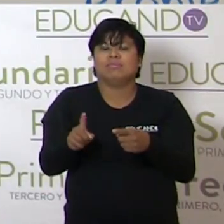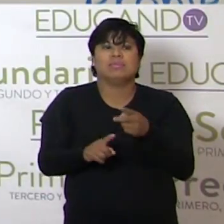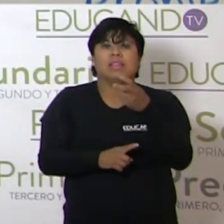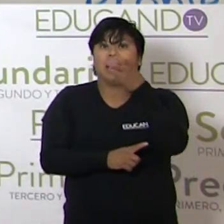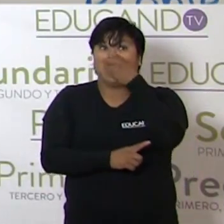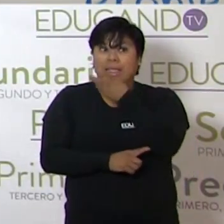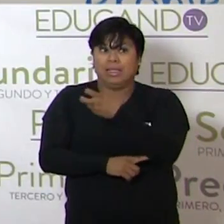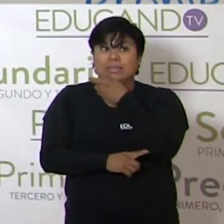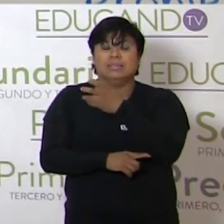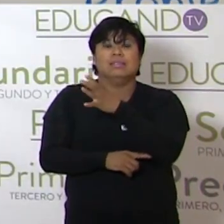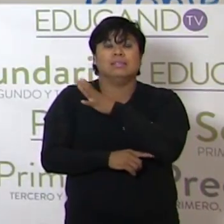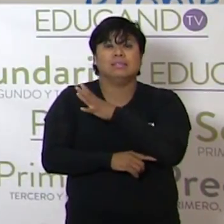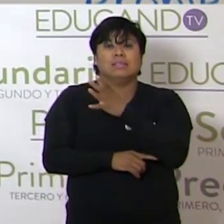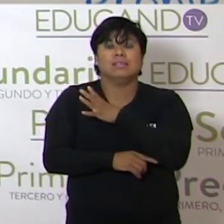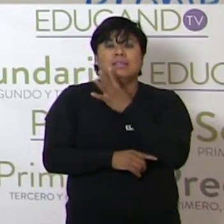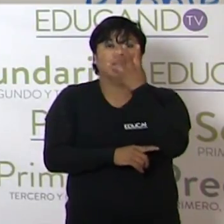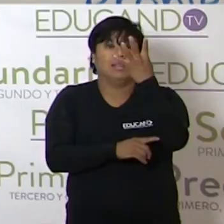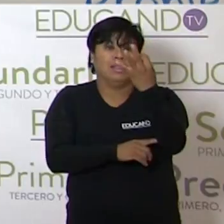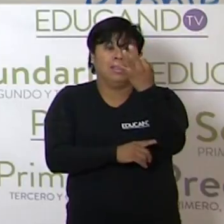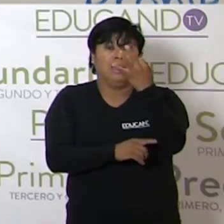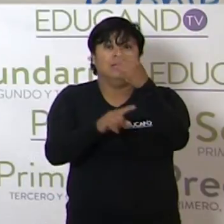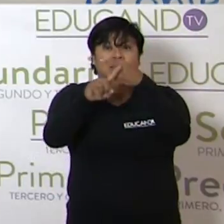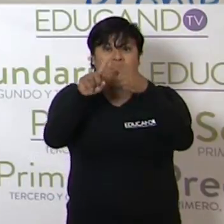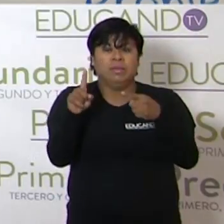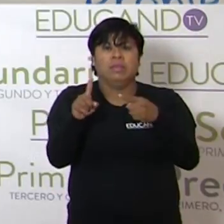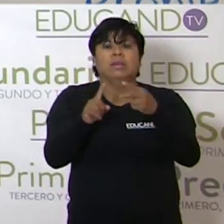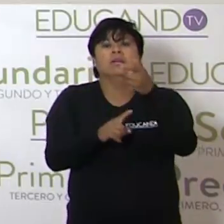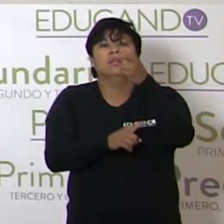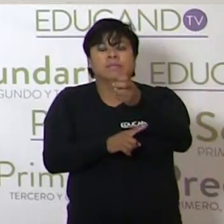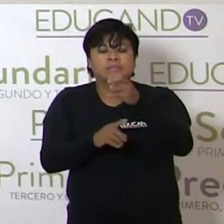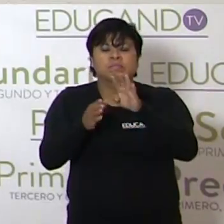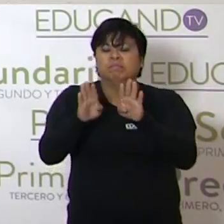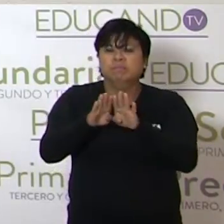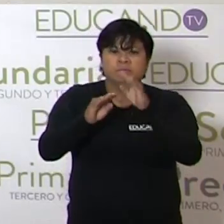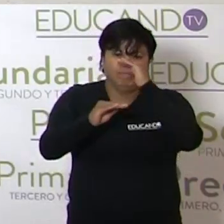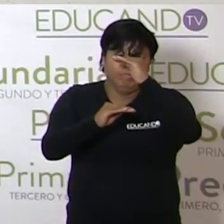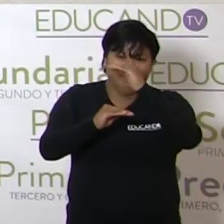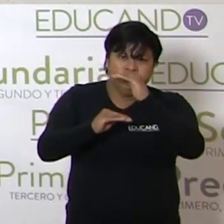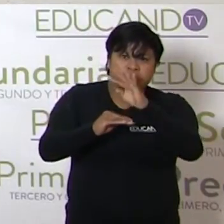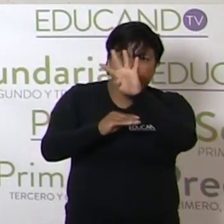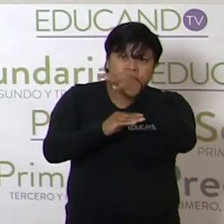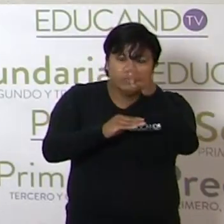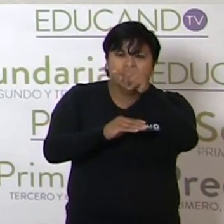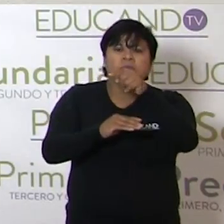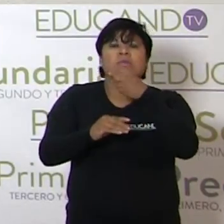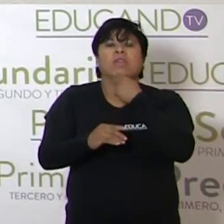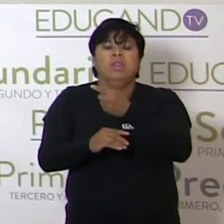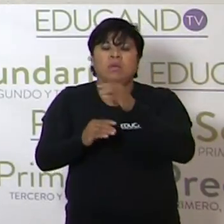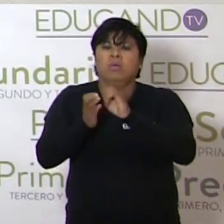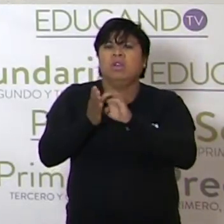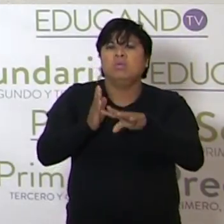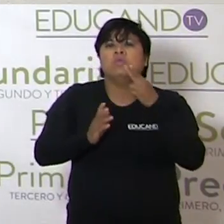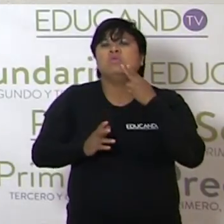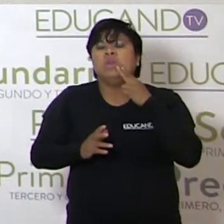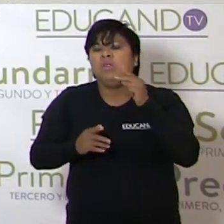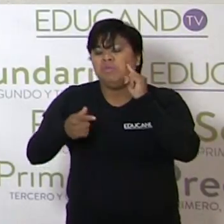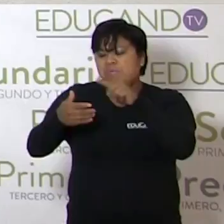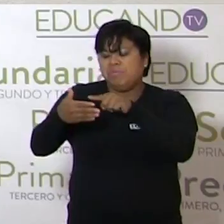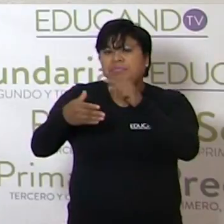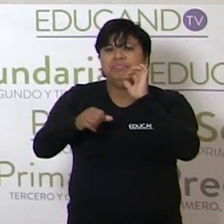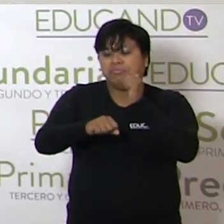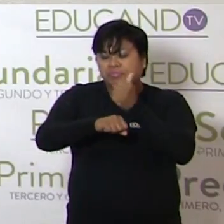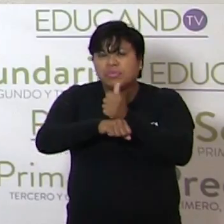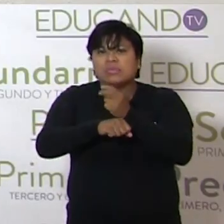En tiene igual 3.5. Entonces, estos datos estadísticos, conforme a los usuarios y la calificación que les dan,